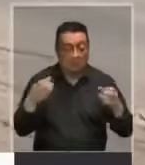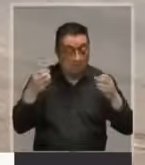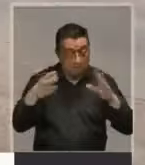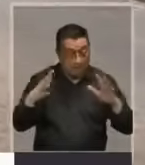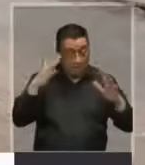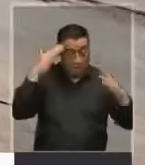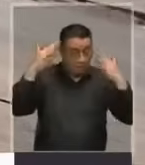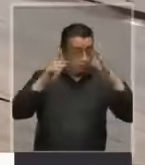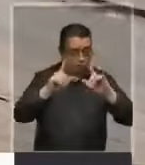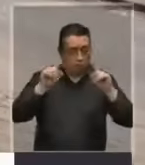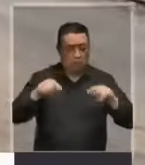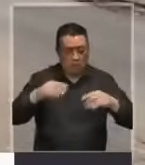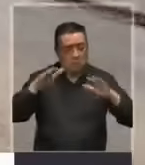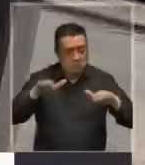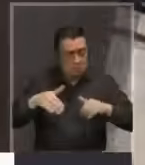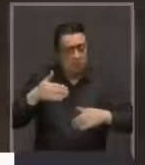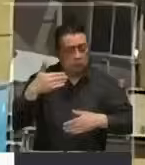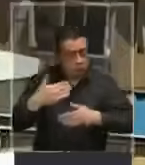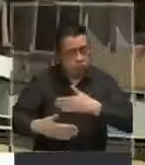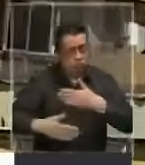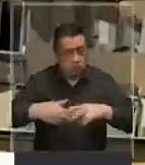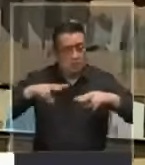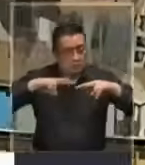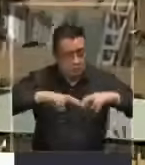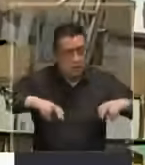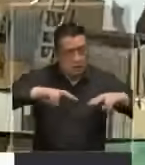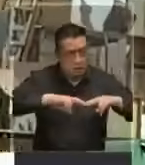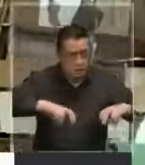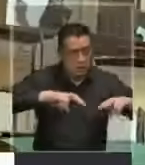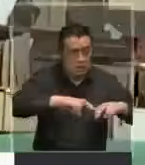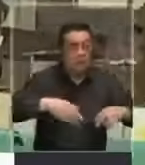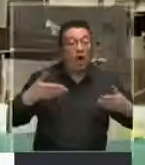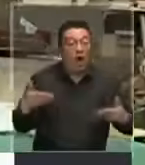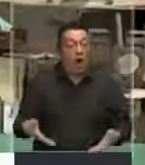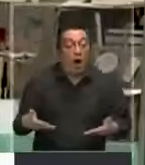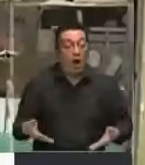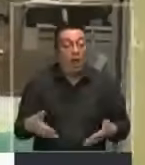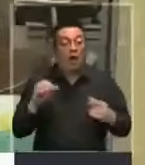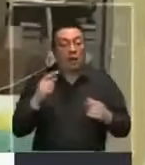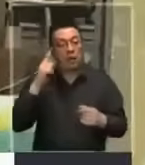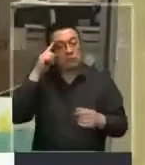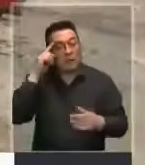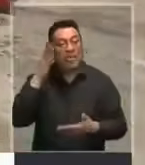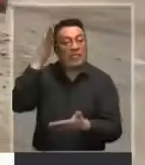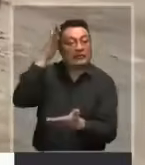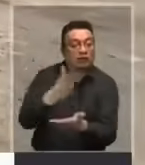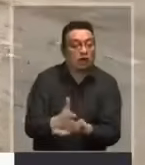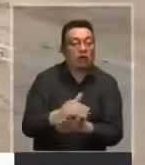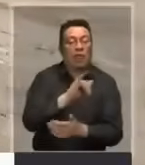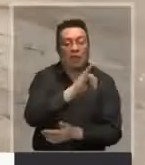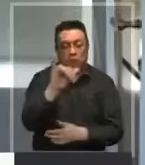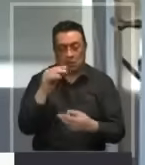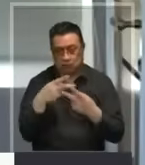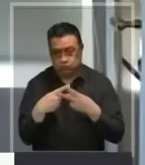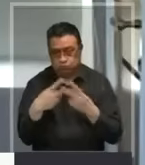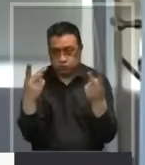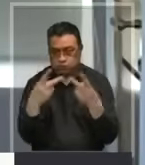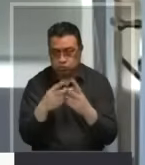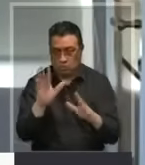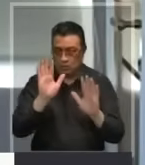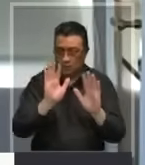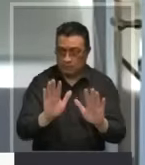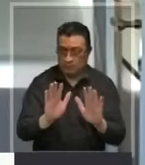y estamos haciendo efectivamente análisis hoy día para tomar ciertas decisiones que espero comunicar en los próximos días